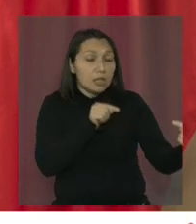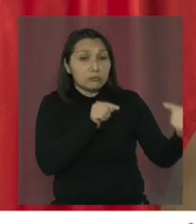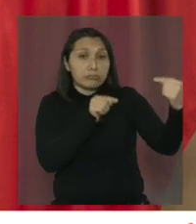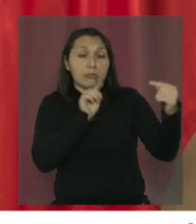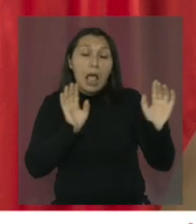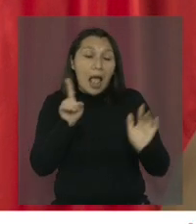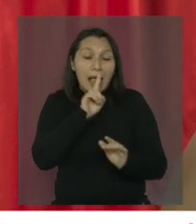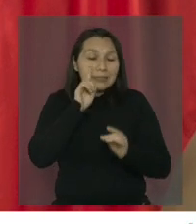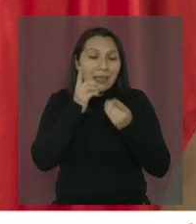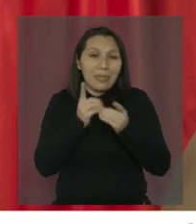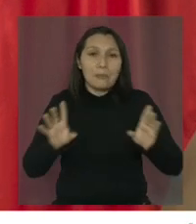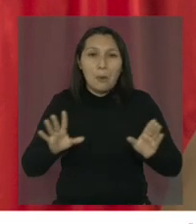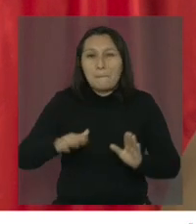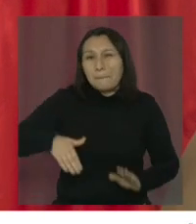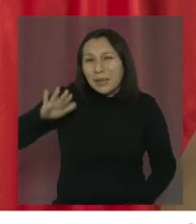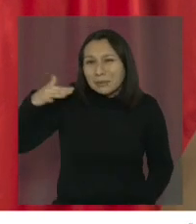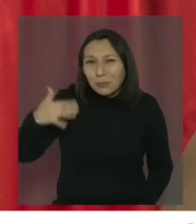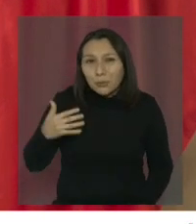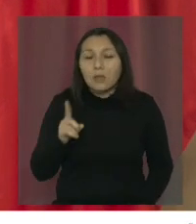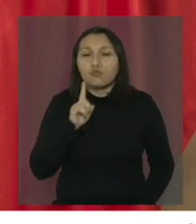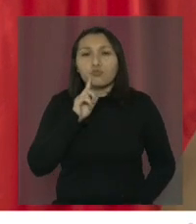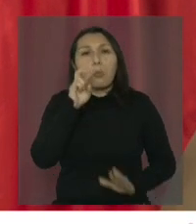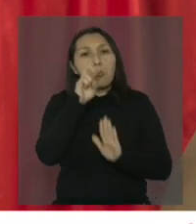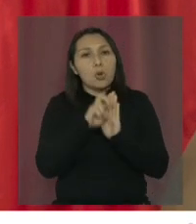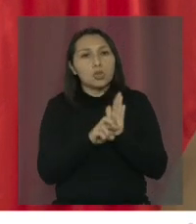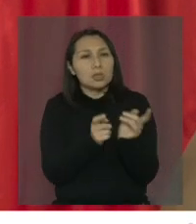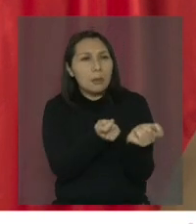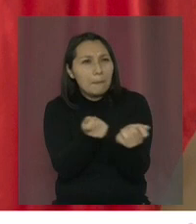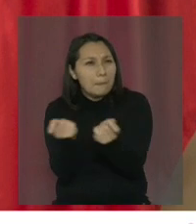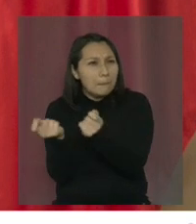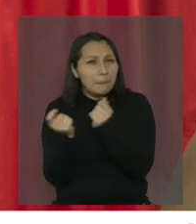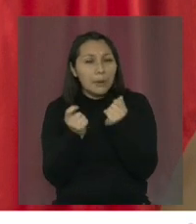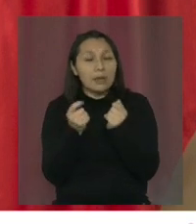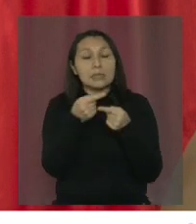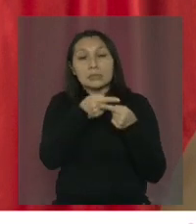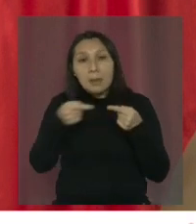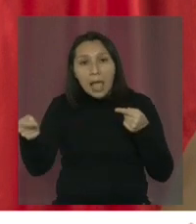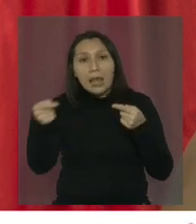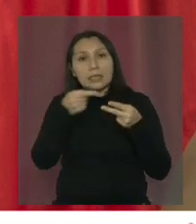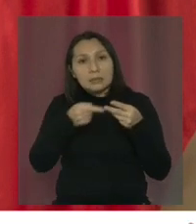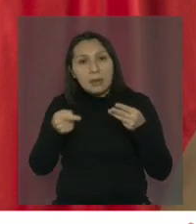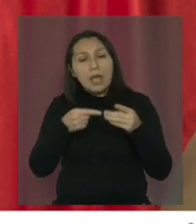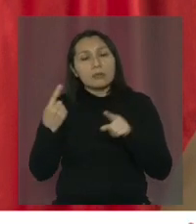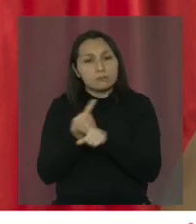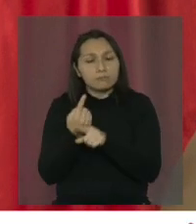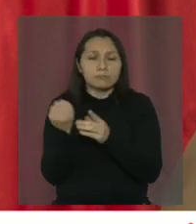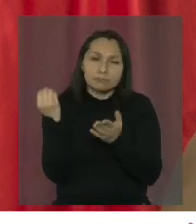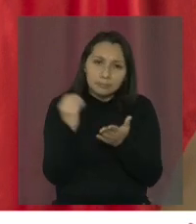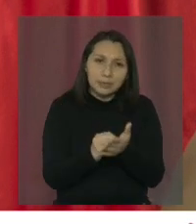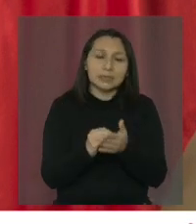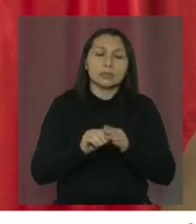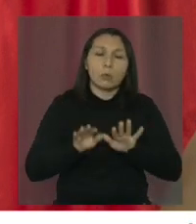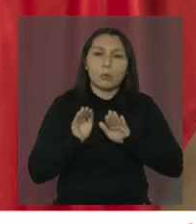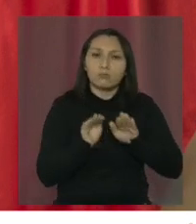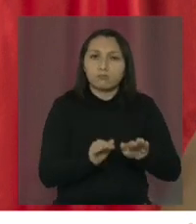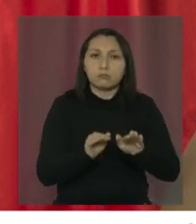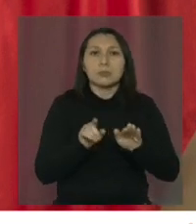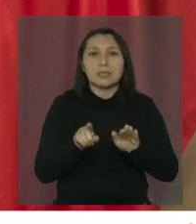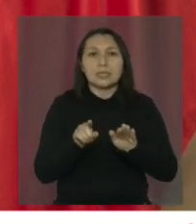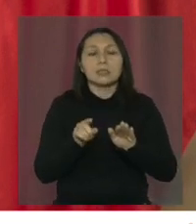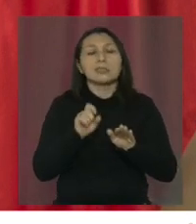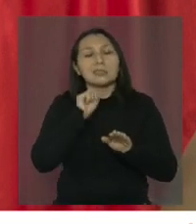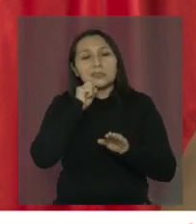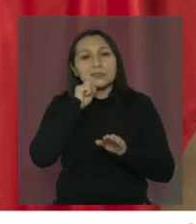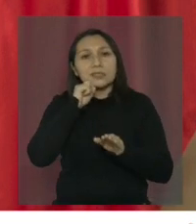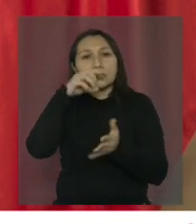pero lo más importante es que tenemos un proyecto común y eso cada semana lo reforzamos y es parte obviamente de la centralidad